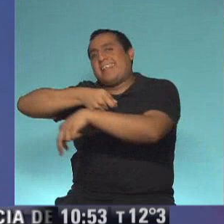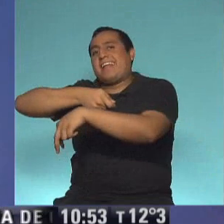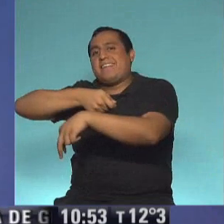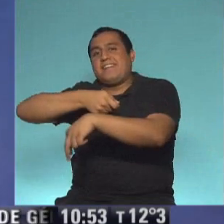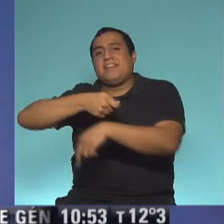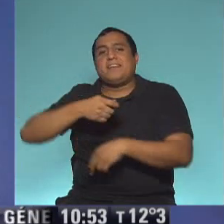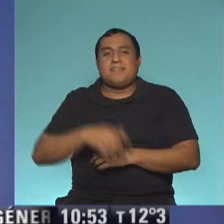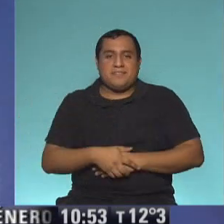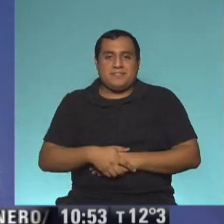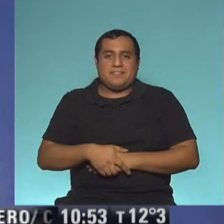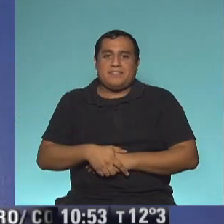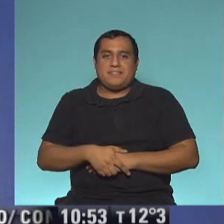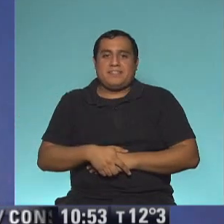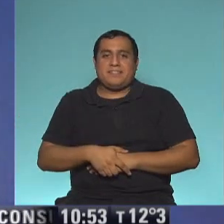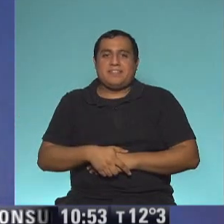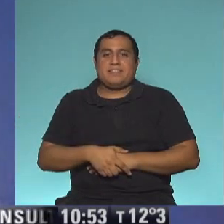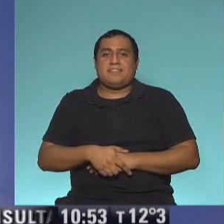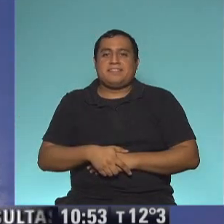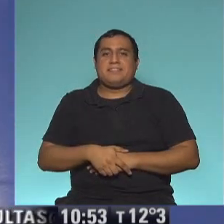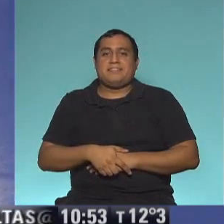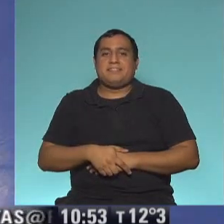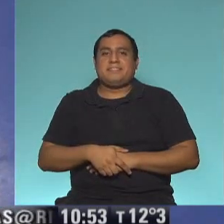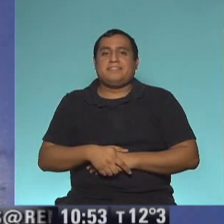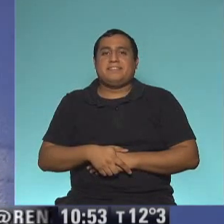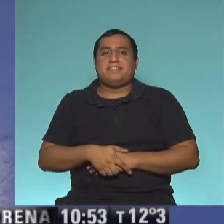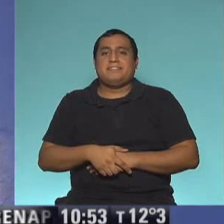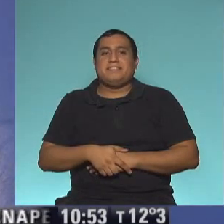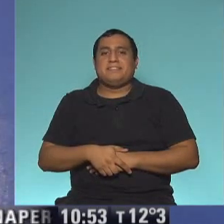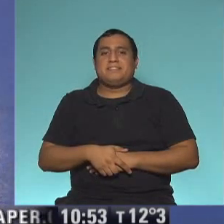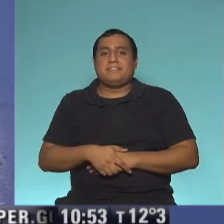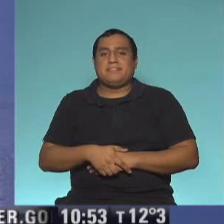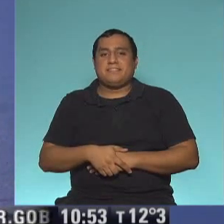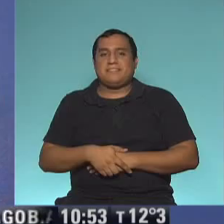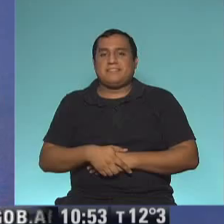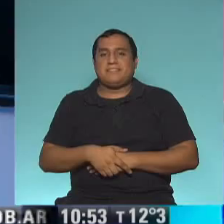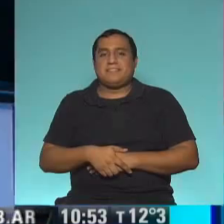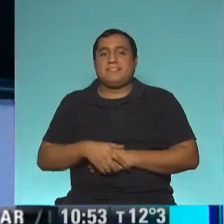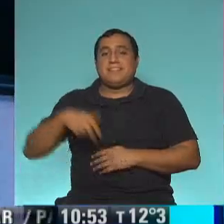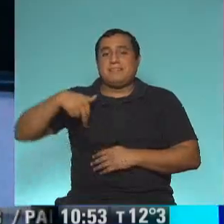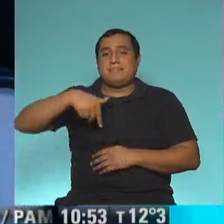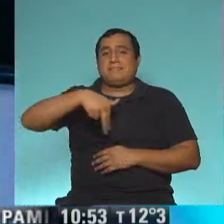por abajo. Menos por mal. Abajo. Ahí puedo, ahí puedo. Ah. Ahí está. Muy bien. Mirá, paso parada.